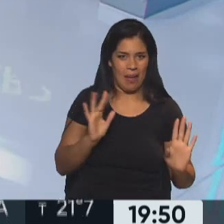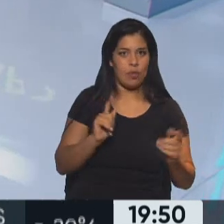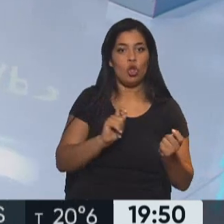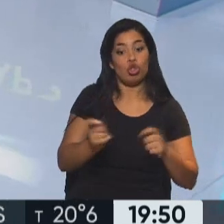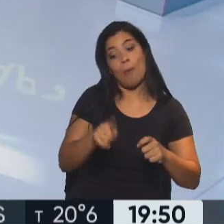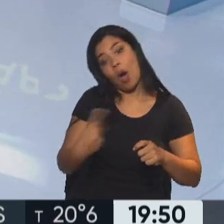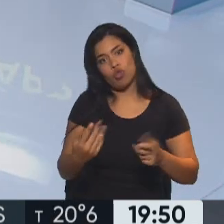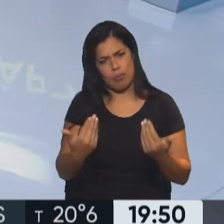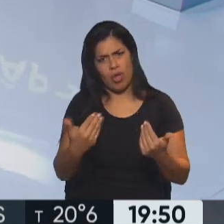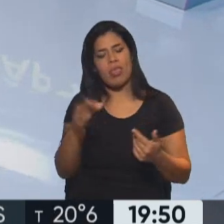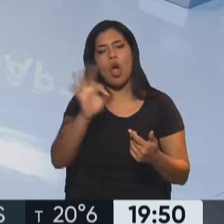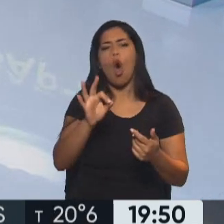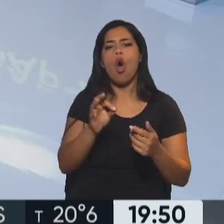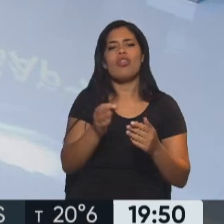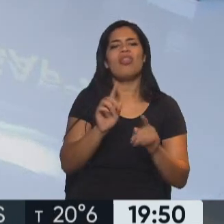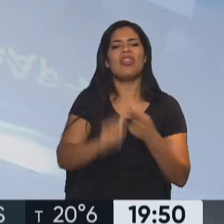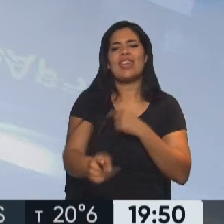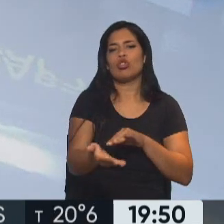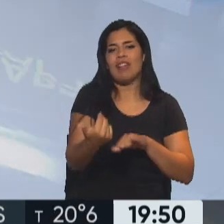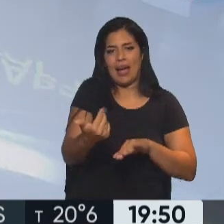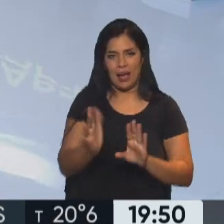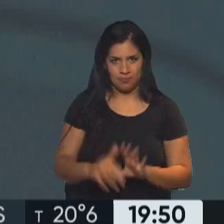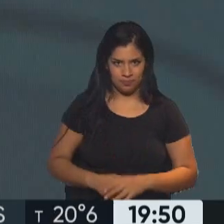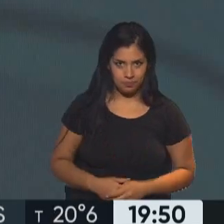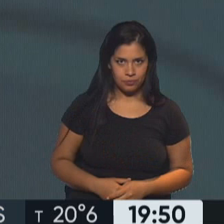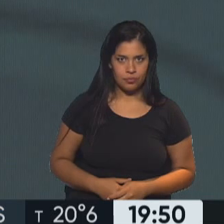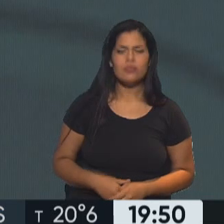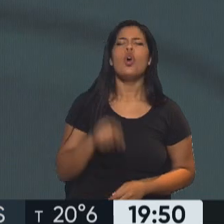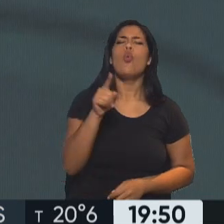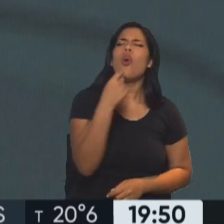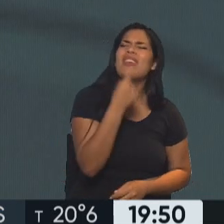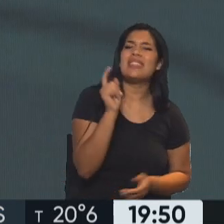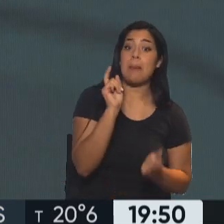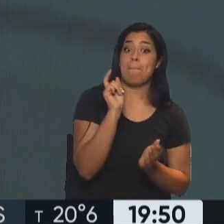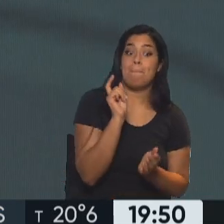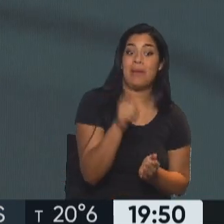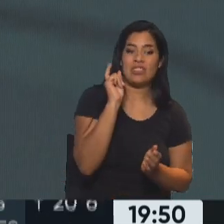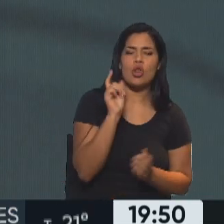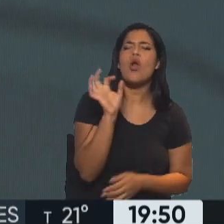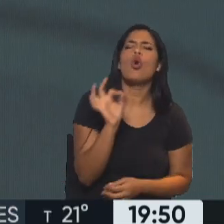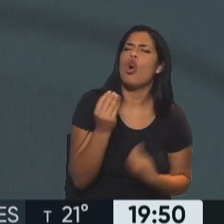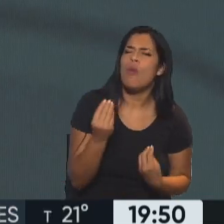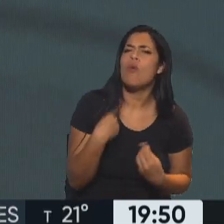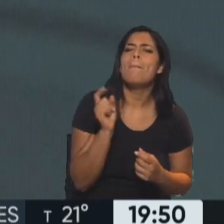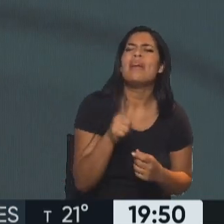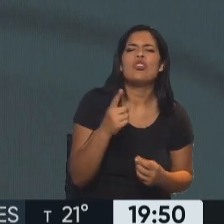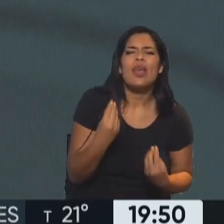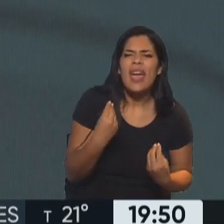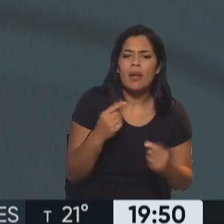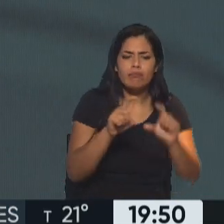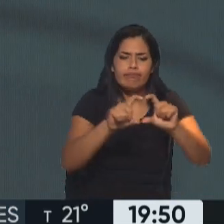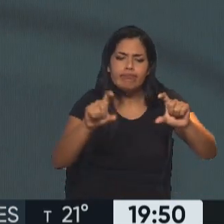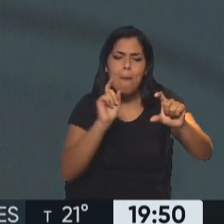O simplemente presionás la misma y desaparece. Cuando decís presionar, presionás sobre un mensaje que te enviaron. Claro.